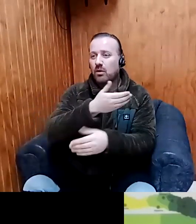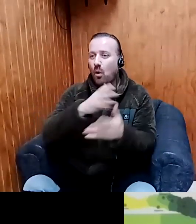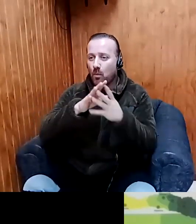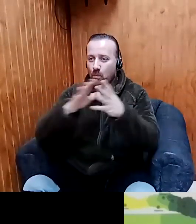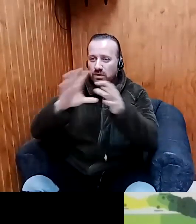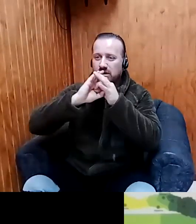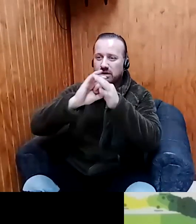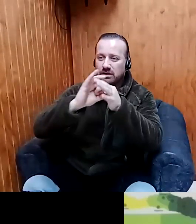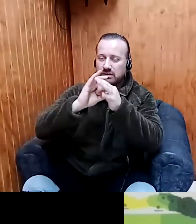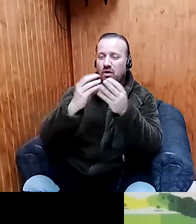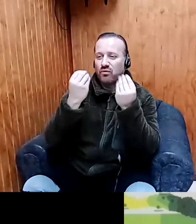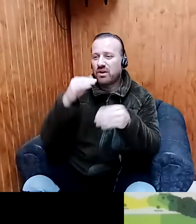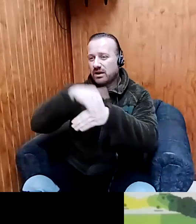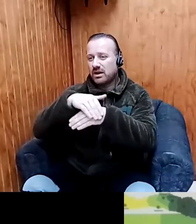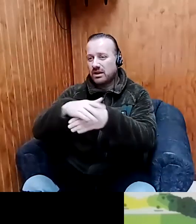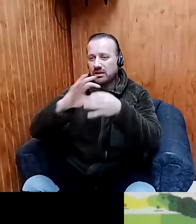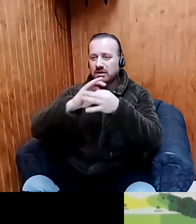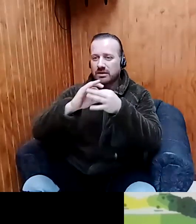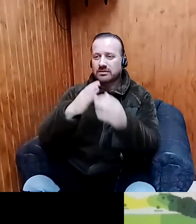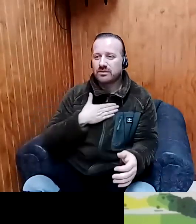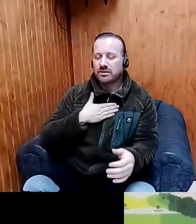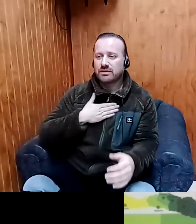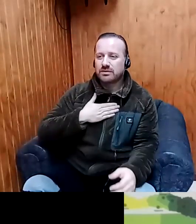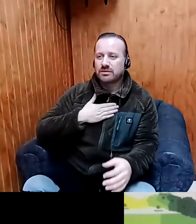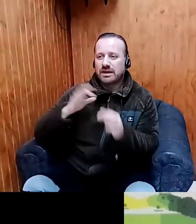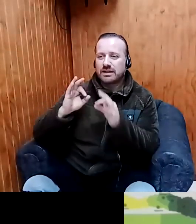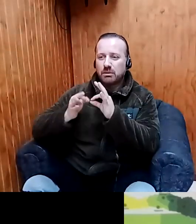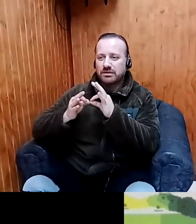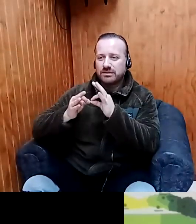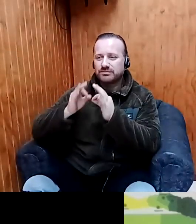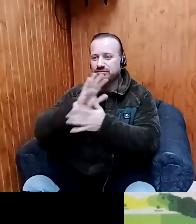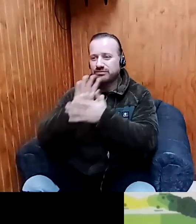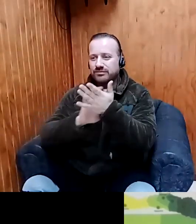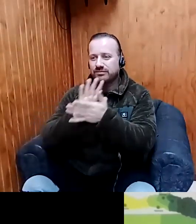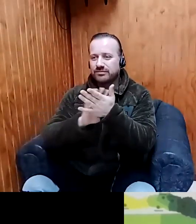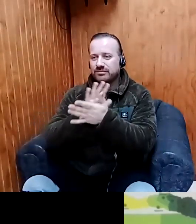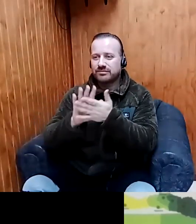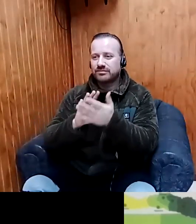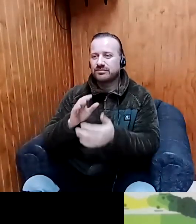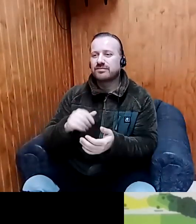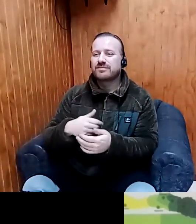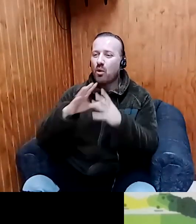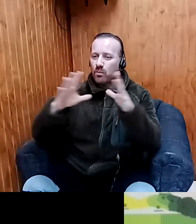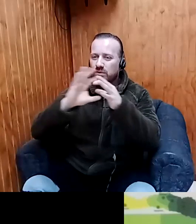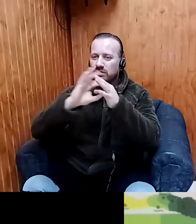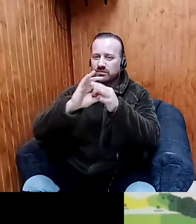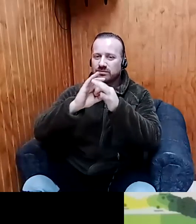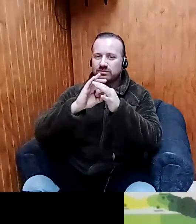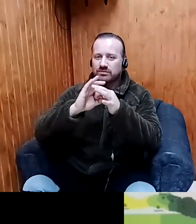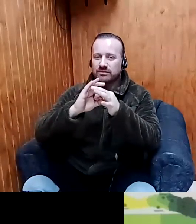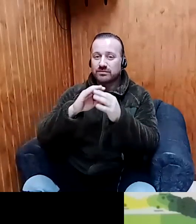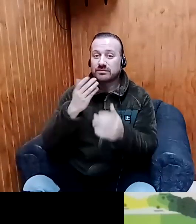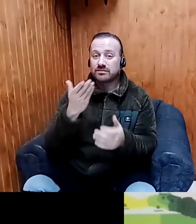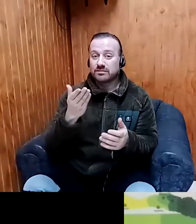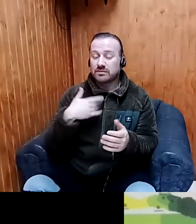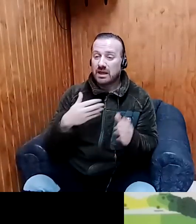también una buena tarde. Gracias también a Rodrigo por la interpretación de señas. Un abrazo muchas a todos. Gracias, muchas gracias. Y simplemente